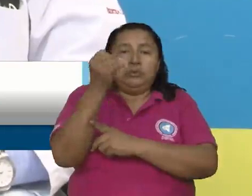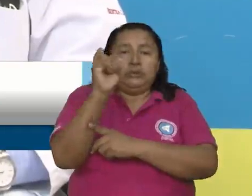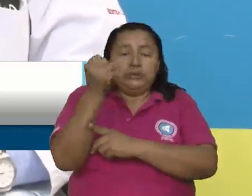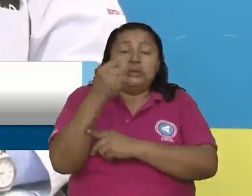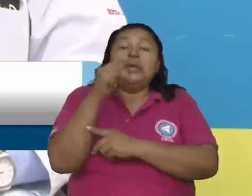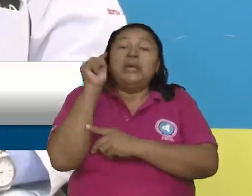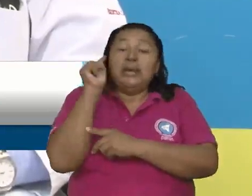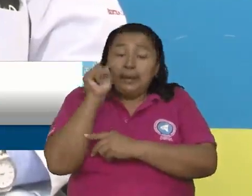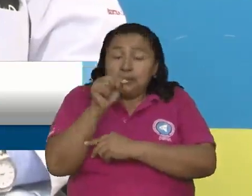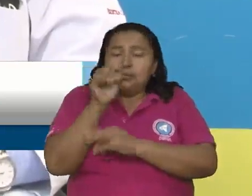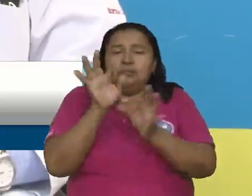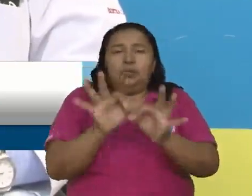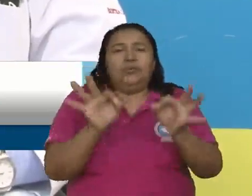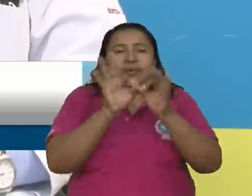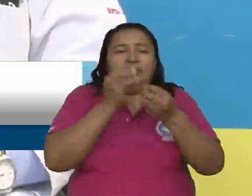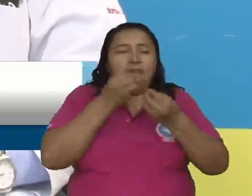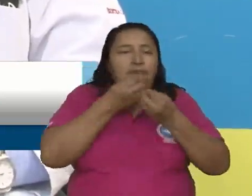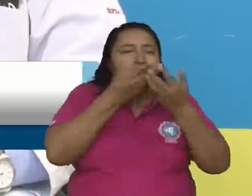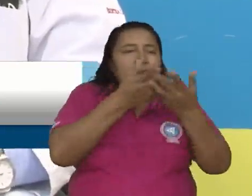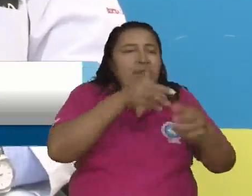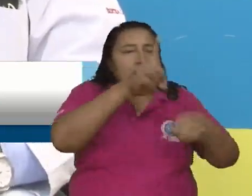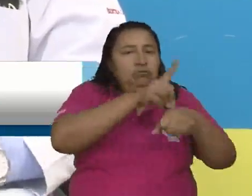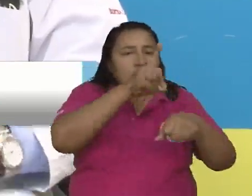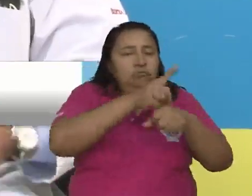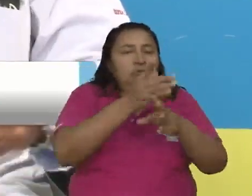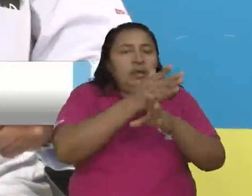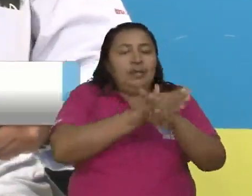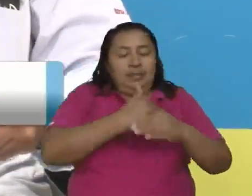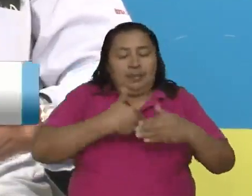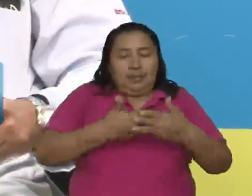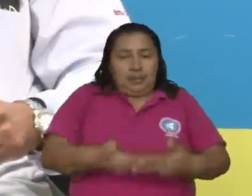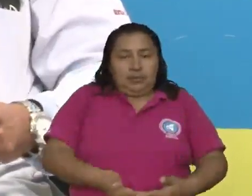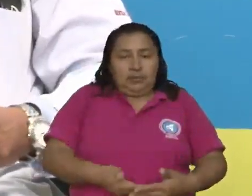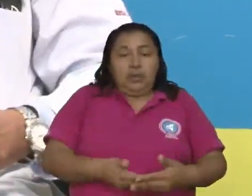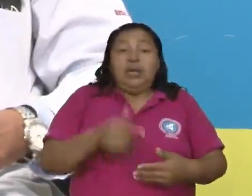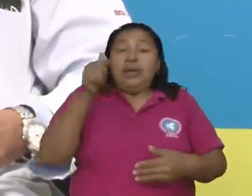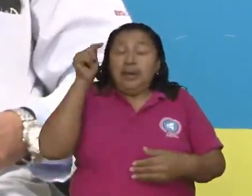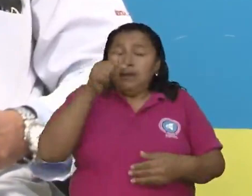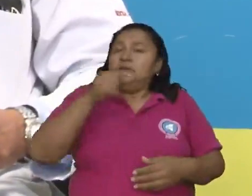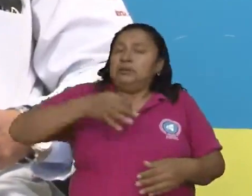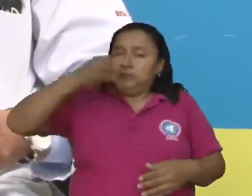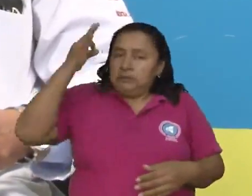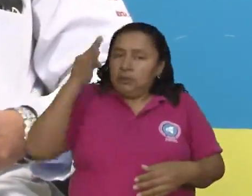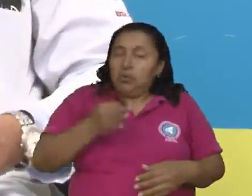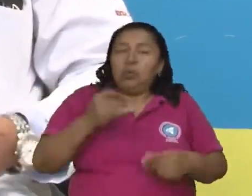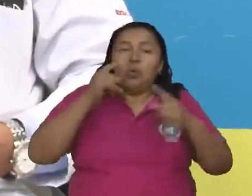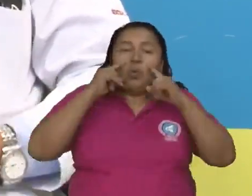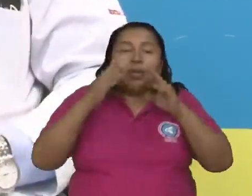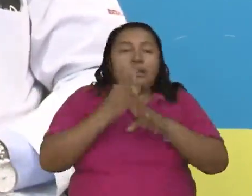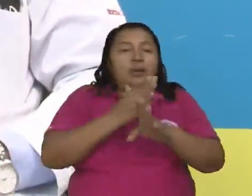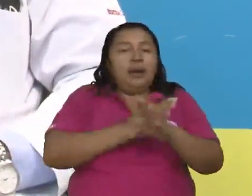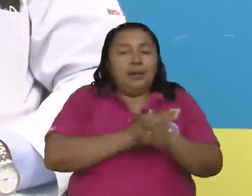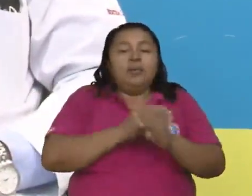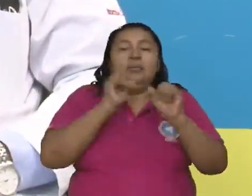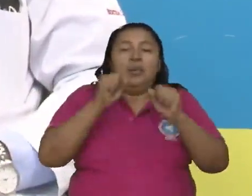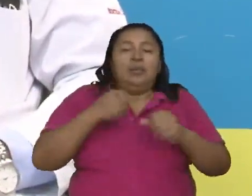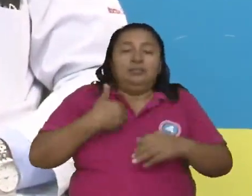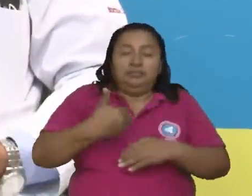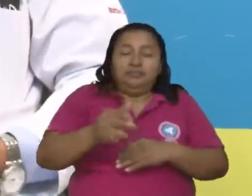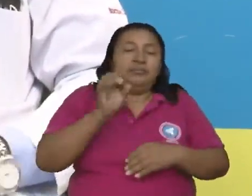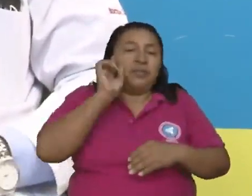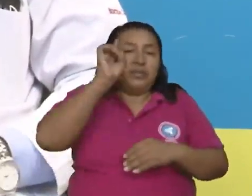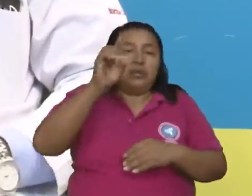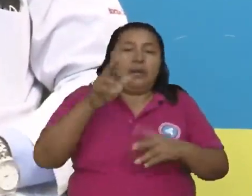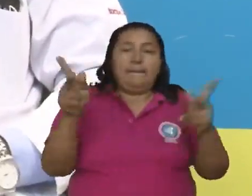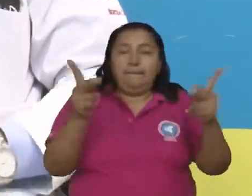que se lo comuniquen al obstetra, porque ese es uno de los factores que casi seguro que si no le hace prevención, desarrolla el evento.